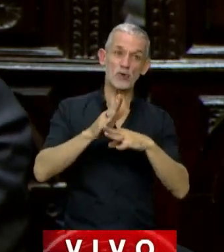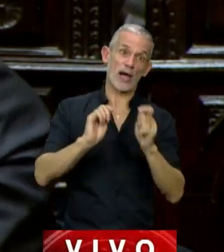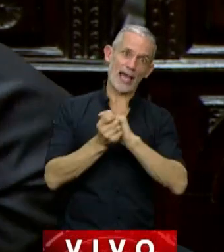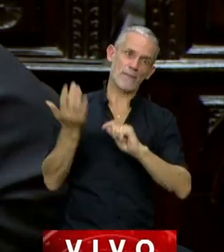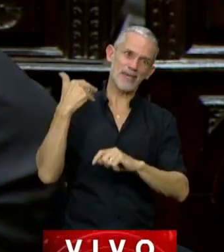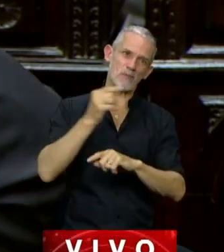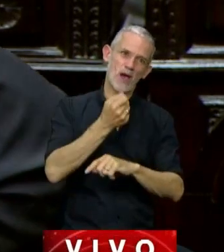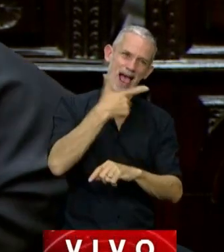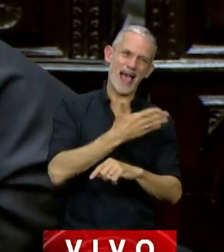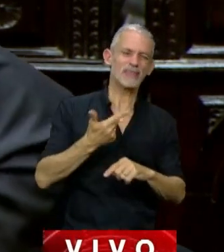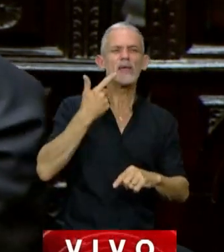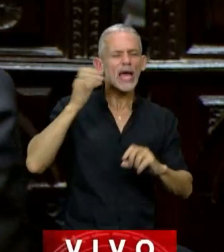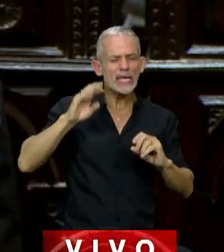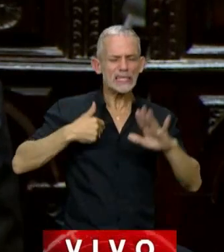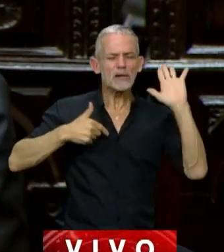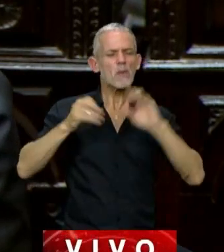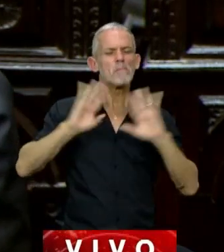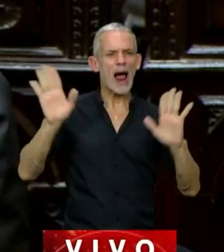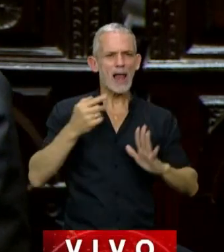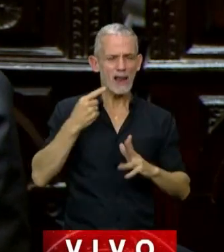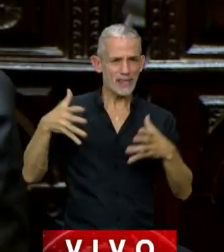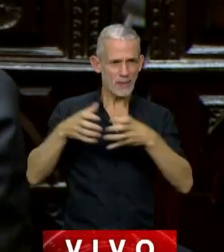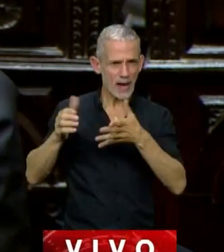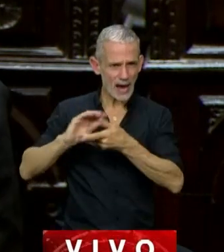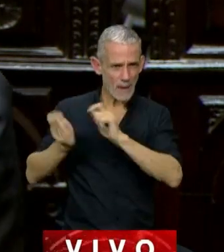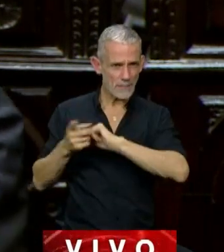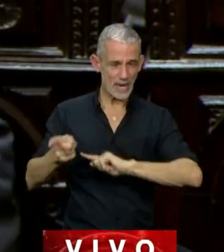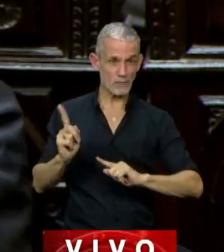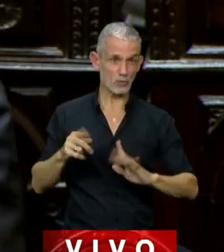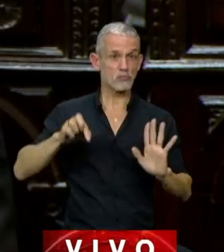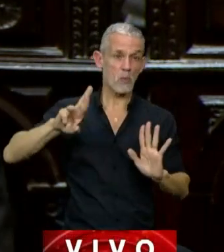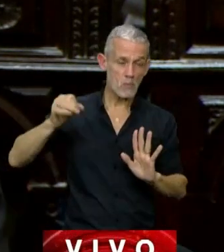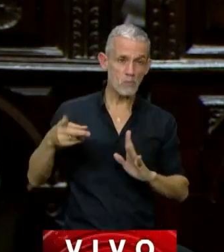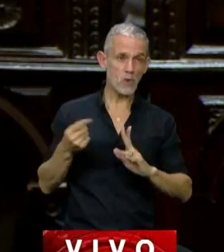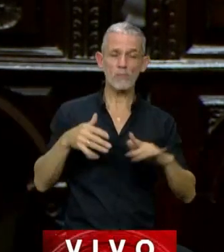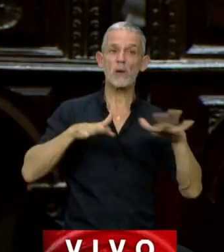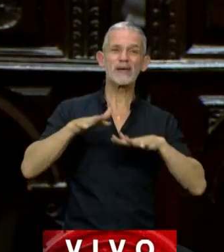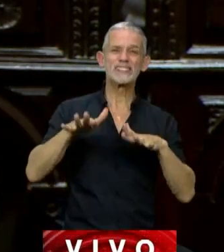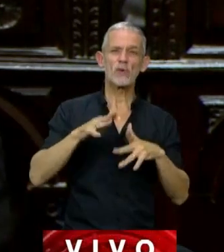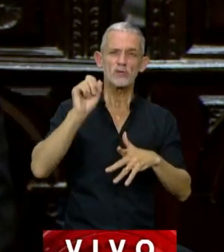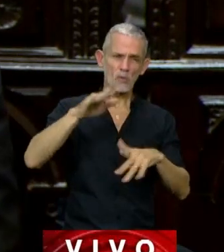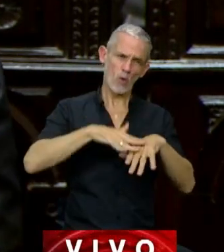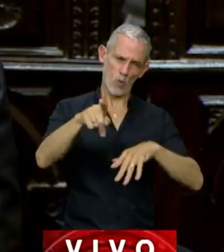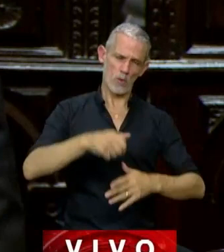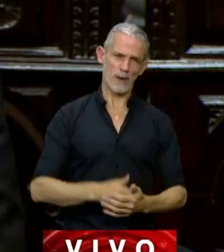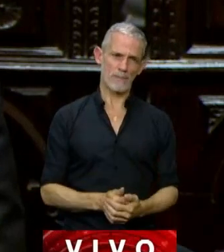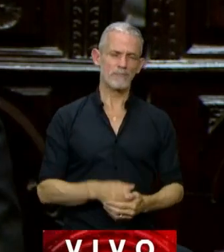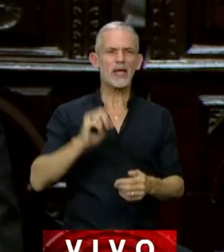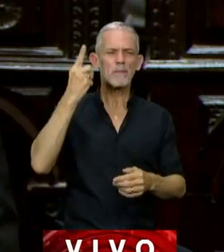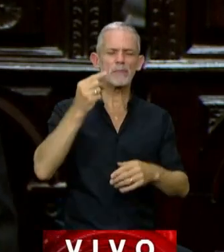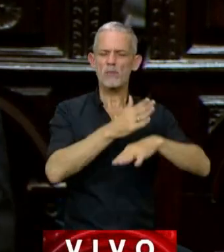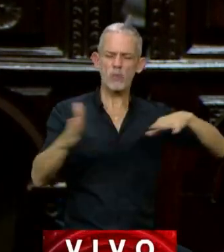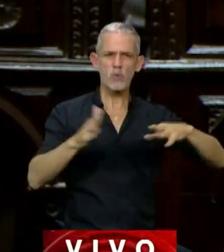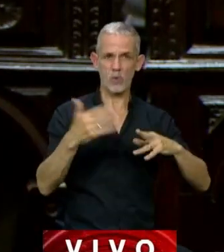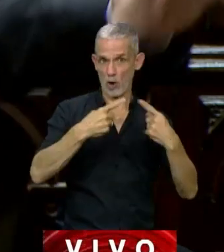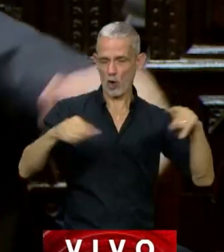Cambiemos, que también tiene que hacer una crítica profunda, porque este cuadro de situación se debe a ellos. Mira, en primer lugar, pasaron cosas